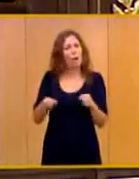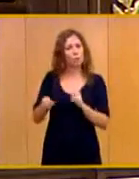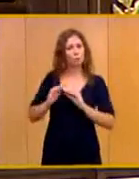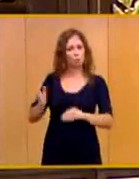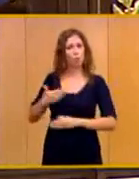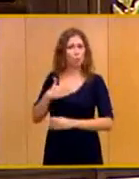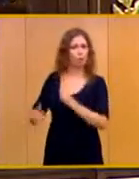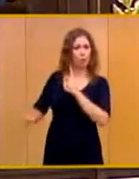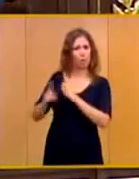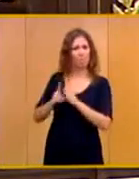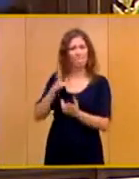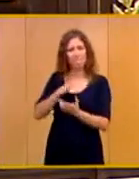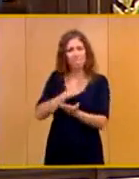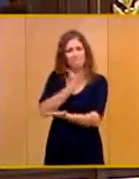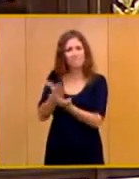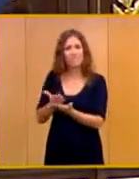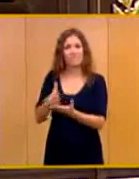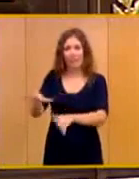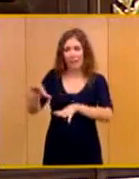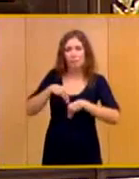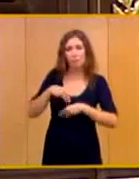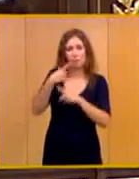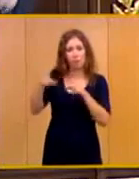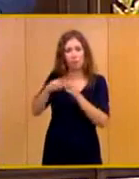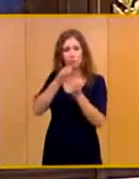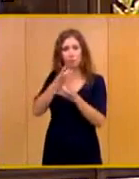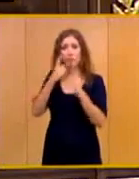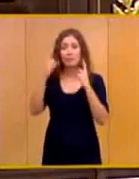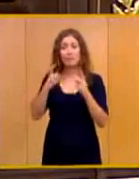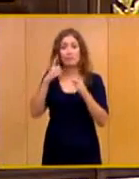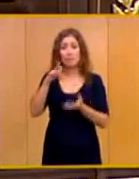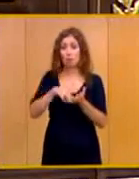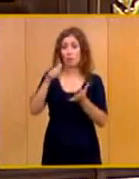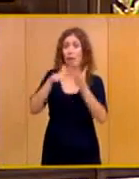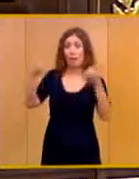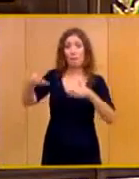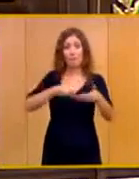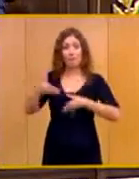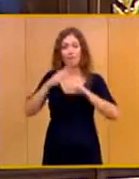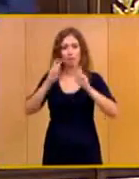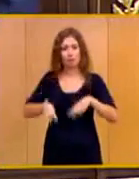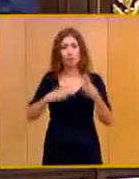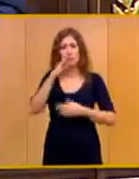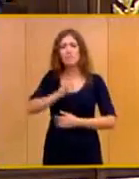acepte nuestras tesis y vayamos juntos a hacer las reformas que están aquí en la Cámara. Porque, señor Rajoy, le recuerdo